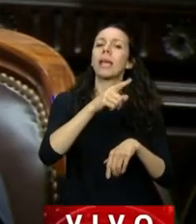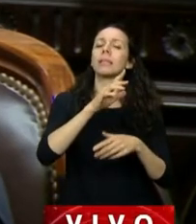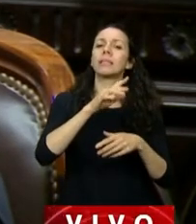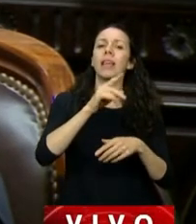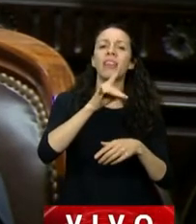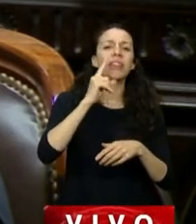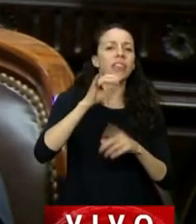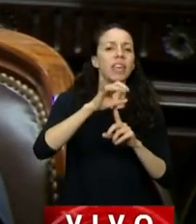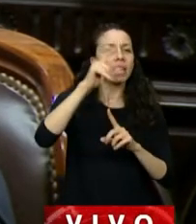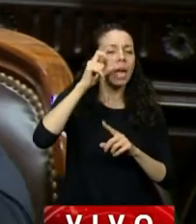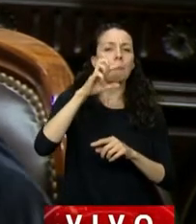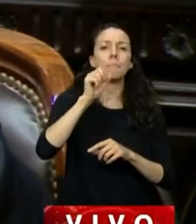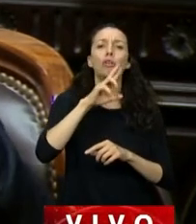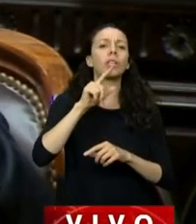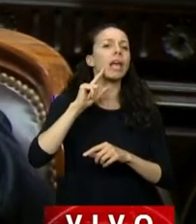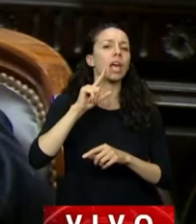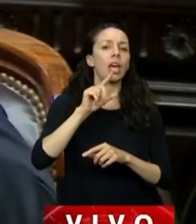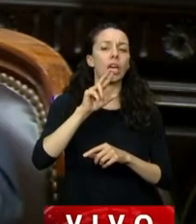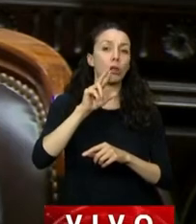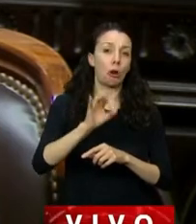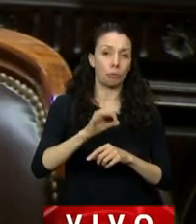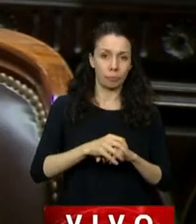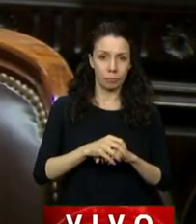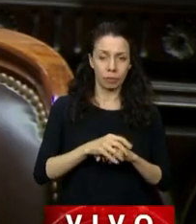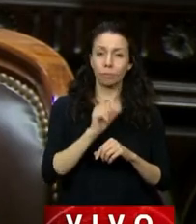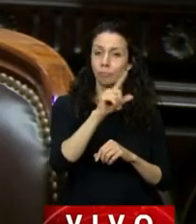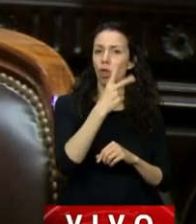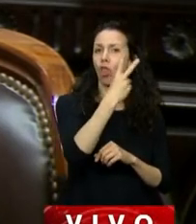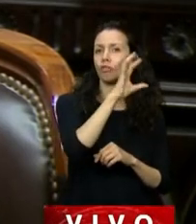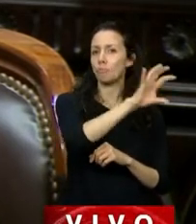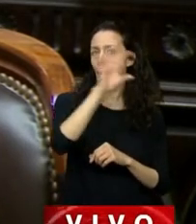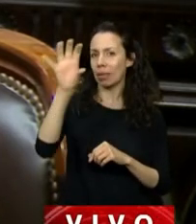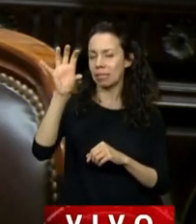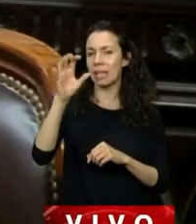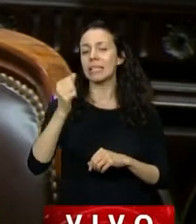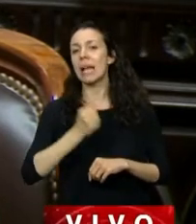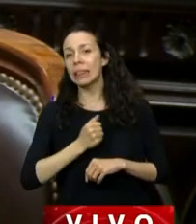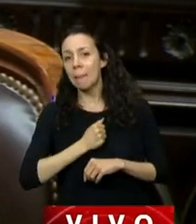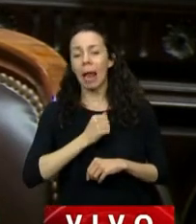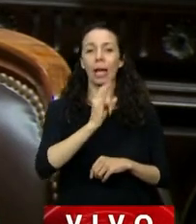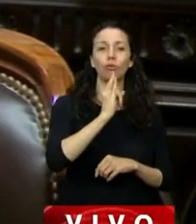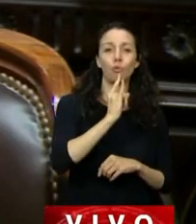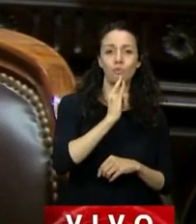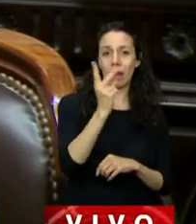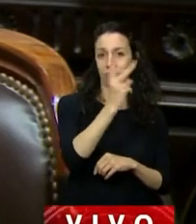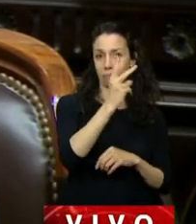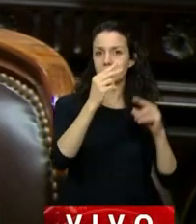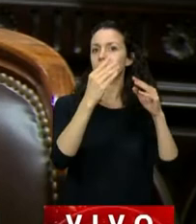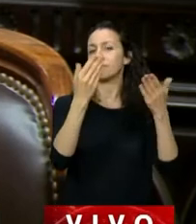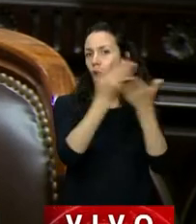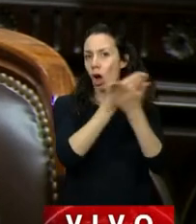Clavillo, que corresponde a dos provincias, Catamarca y Tucumán. Es una obra de gran envergadura,